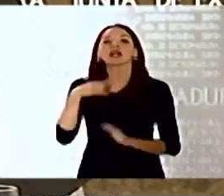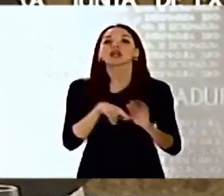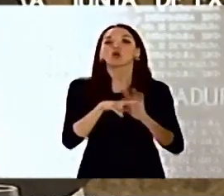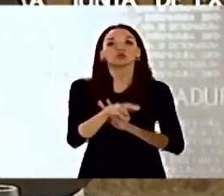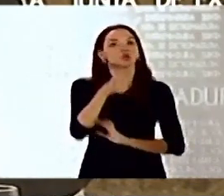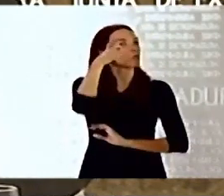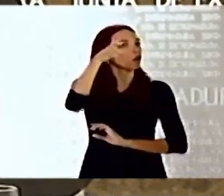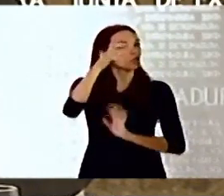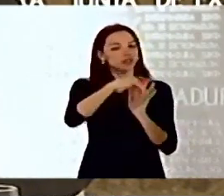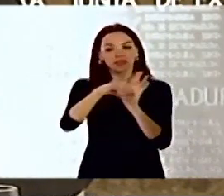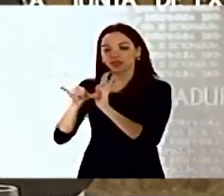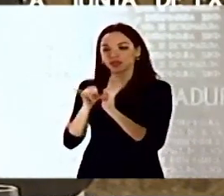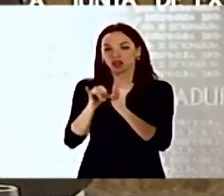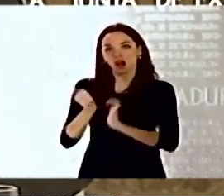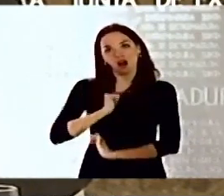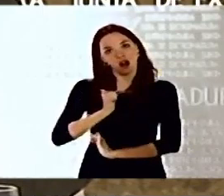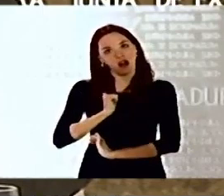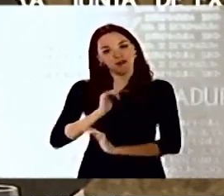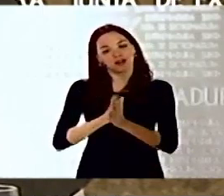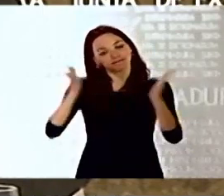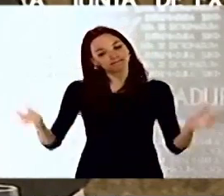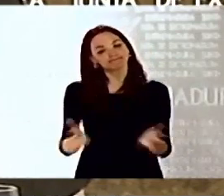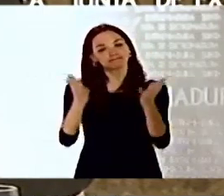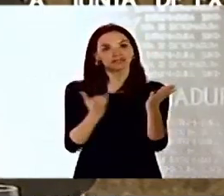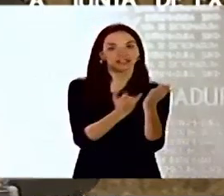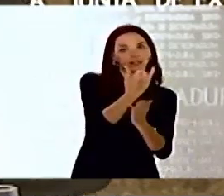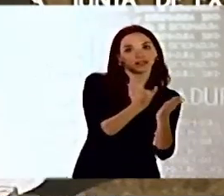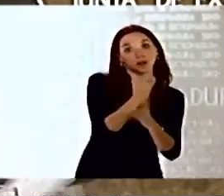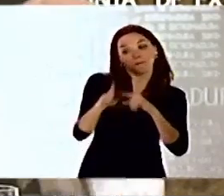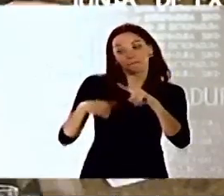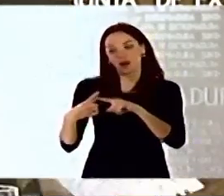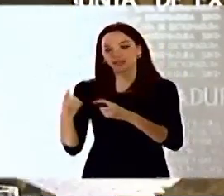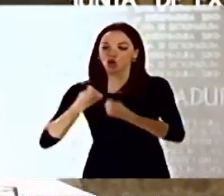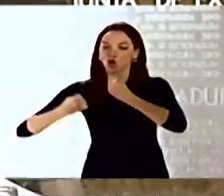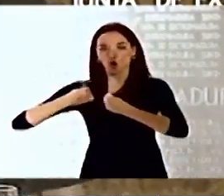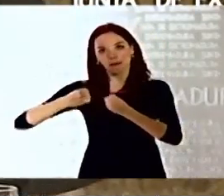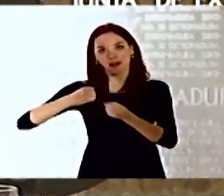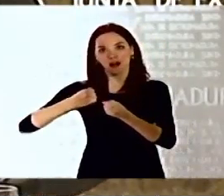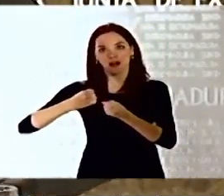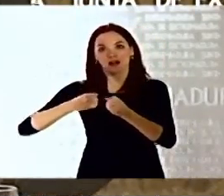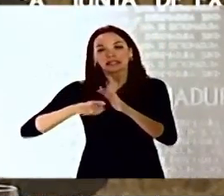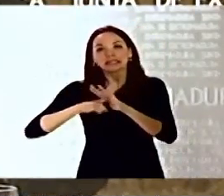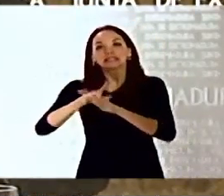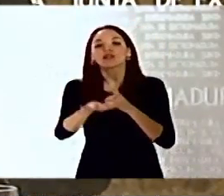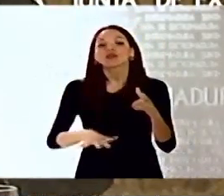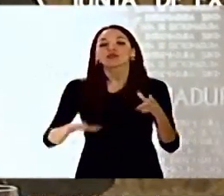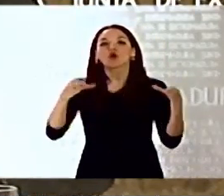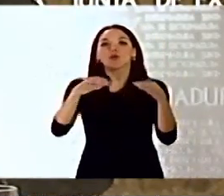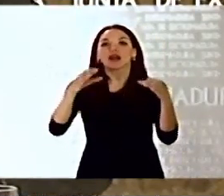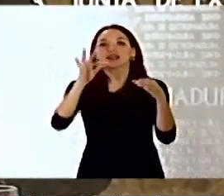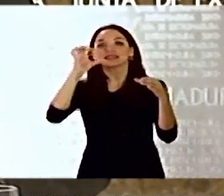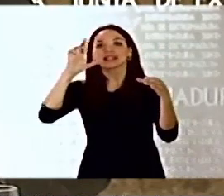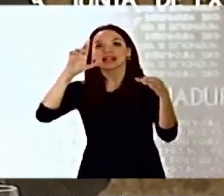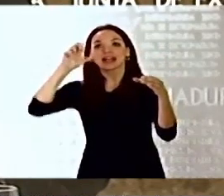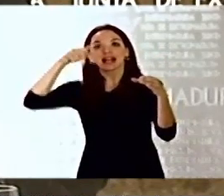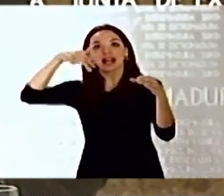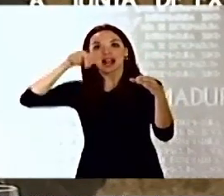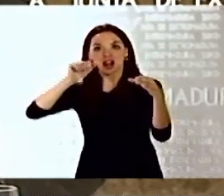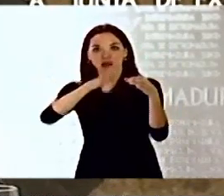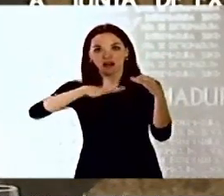locales, potenciando así la agricultura y la economía en la comarca de La Serena, dando